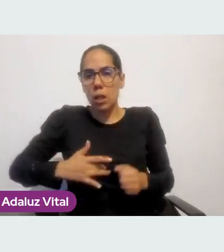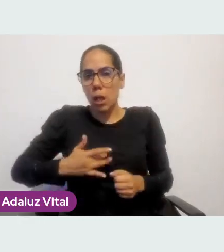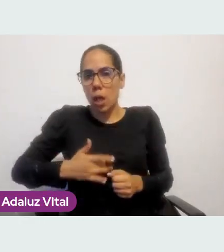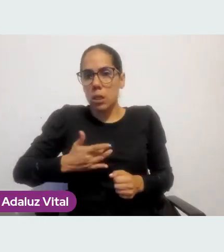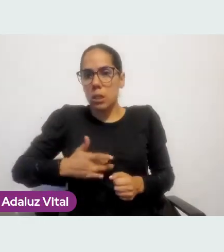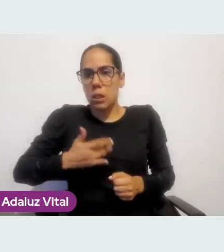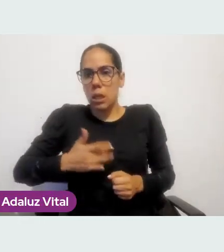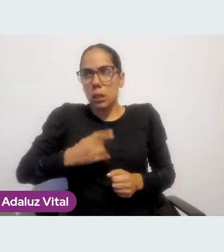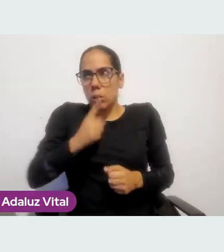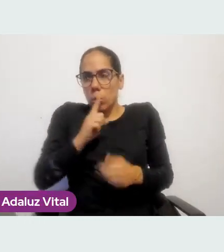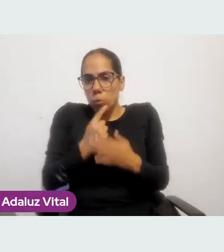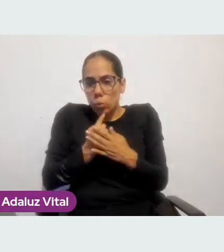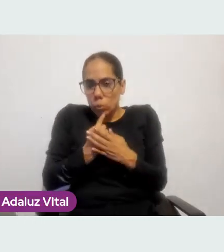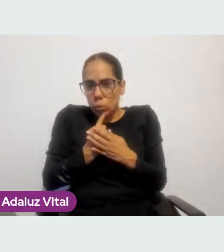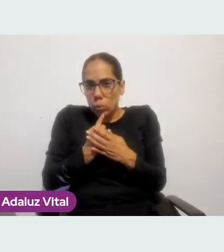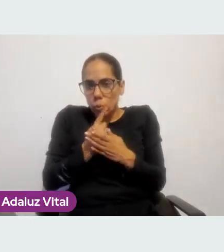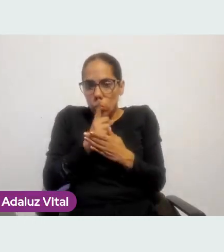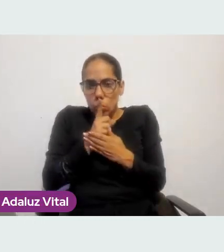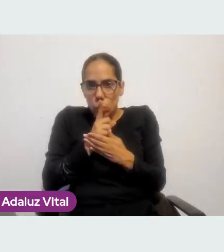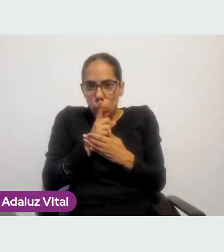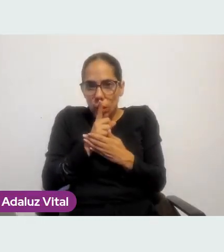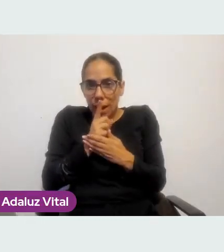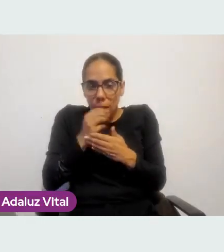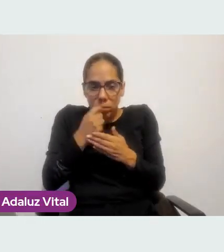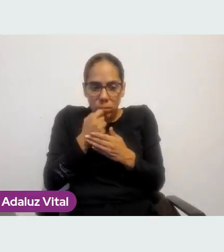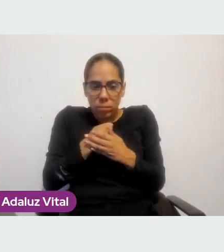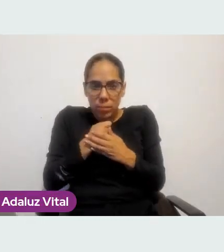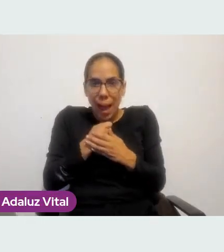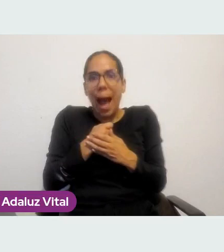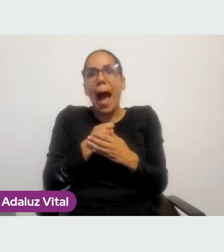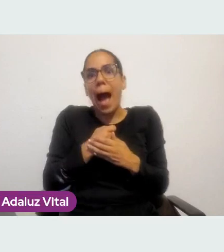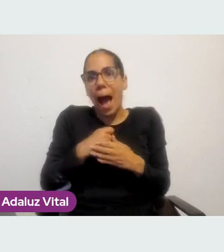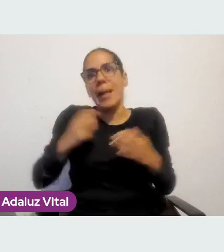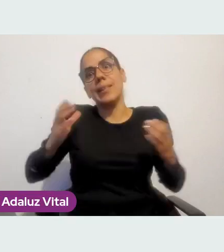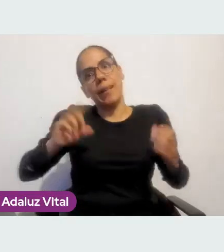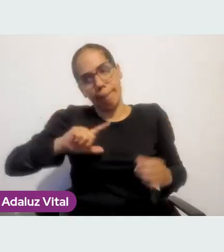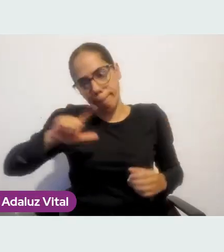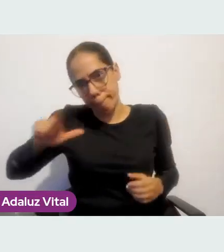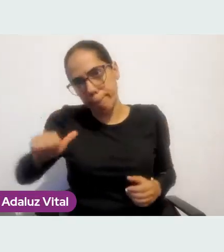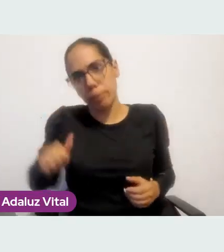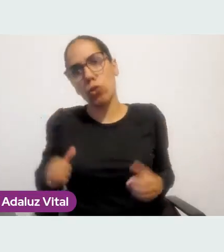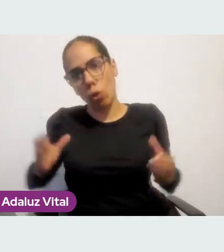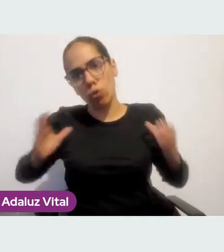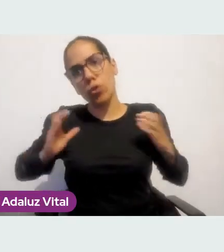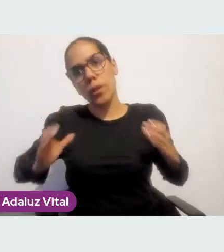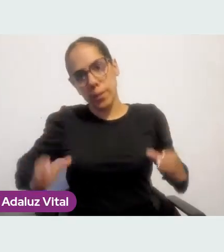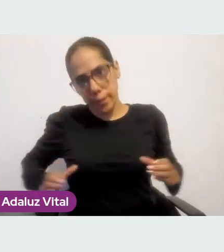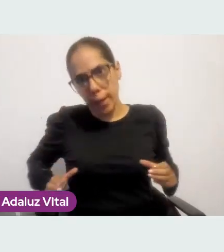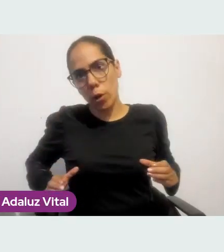ejemplo, mencionaba de cómo se origina y por qué se origina